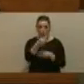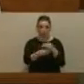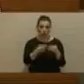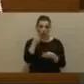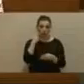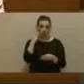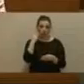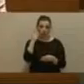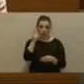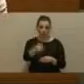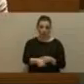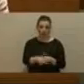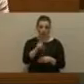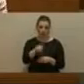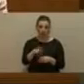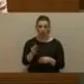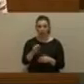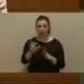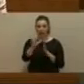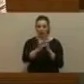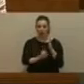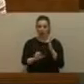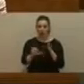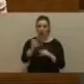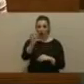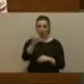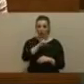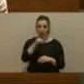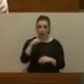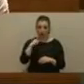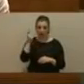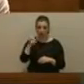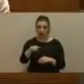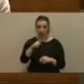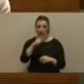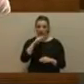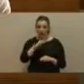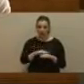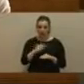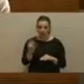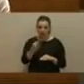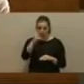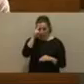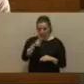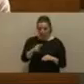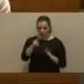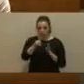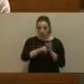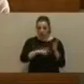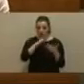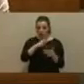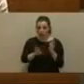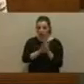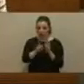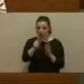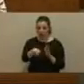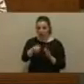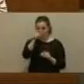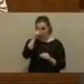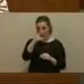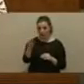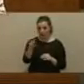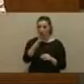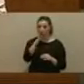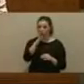pero también el Estatuto de Autonomía y también el reglamento que tenemos en vigor. Por todas esas